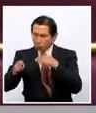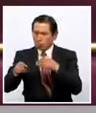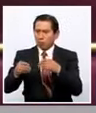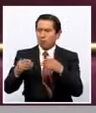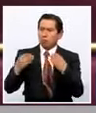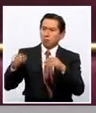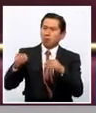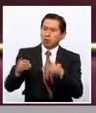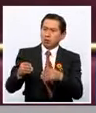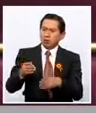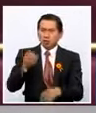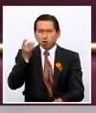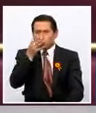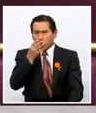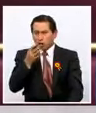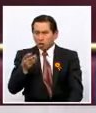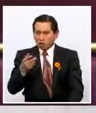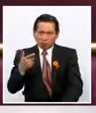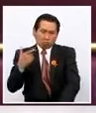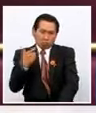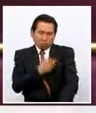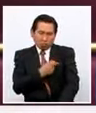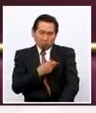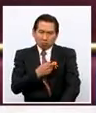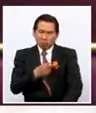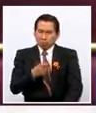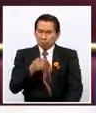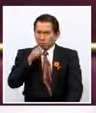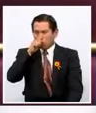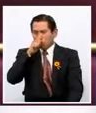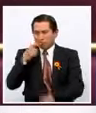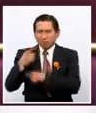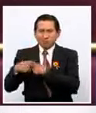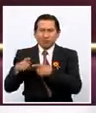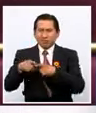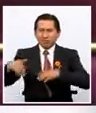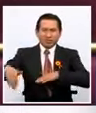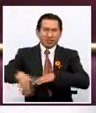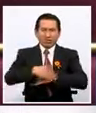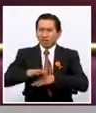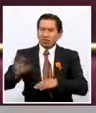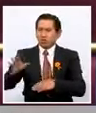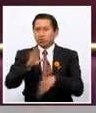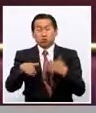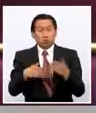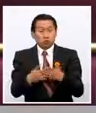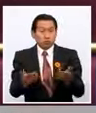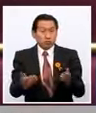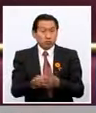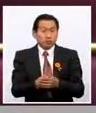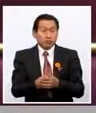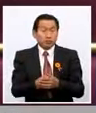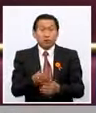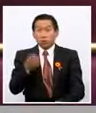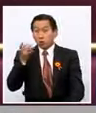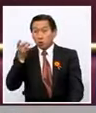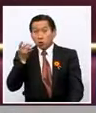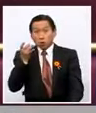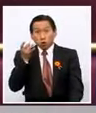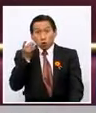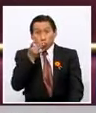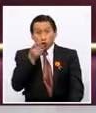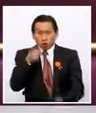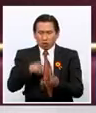ya consumir drogas en los vecindarios y calles de las ciudades la droga es el origen